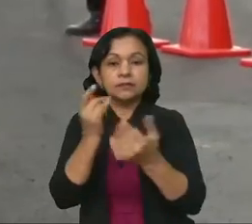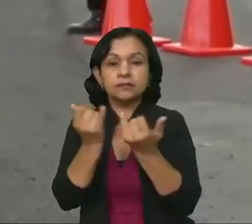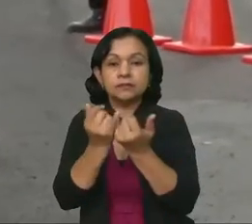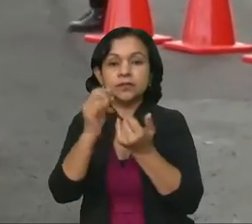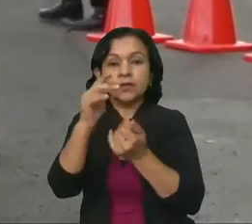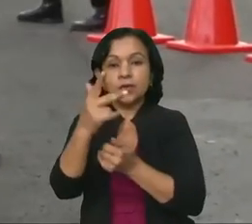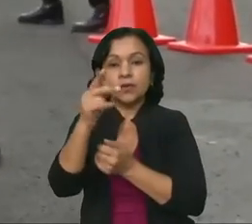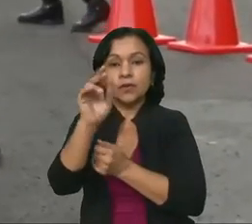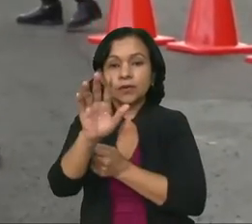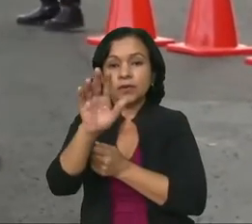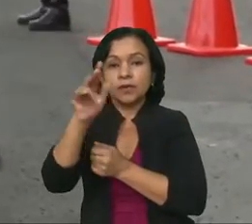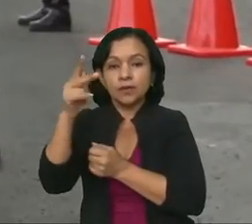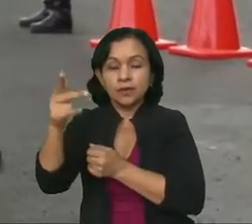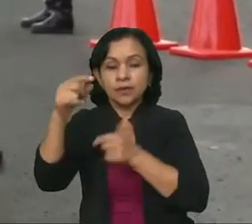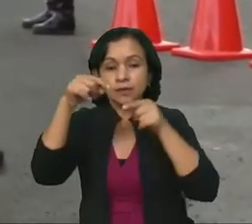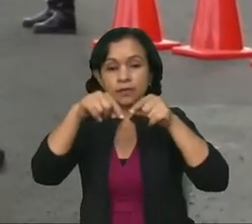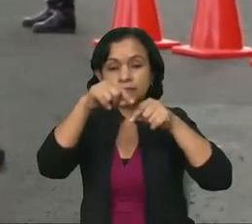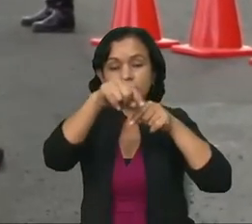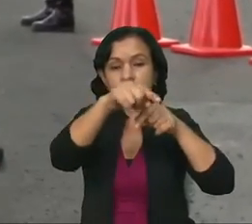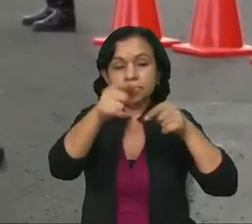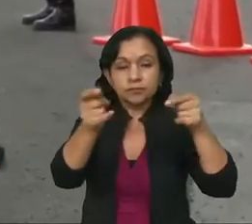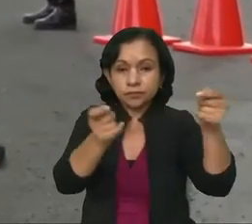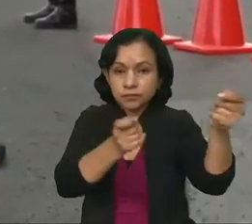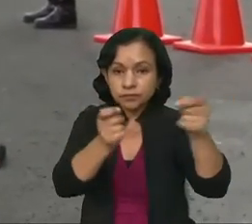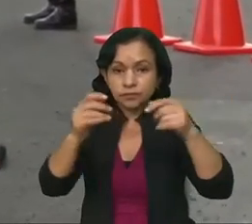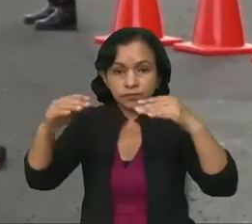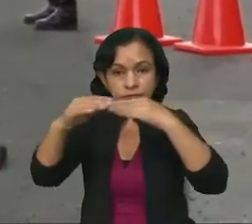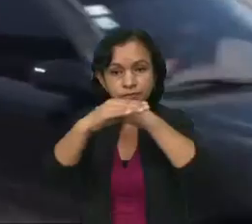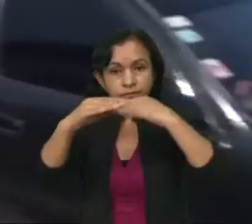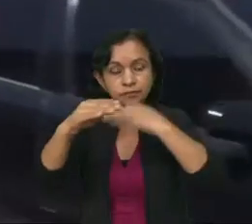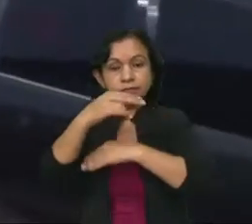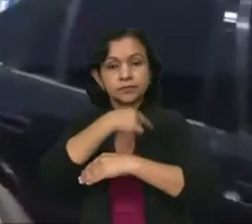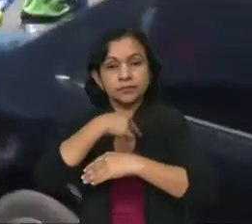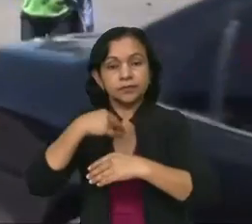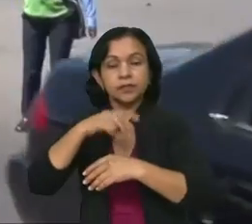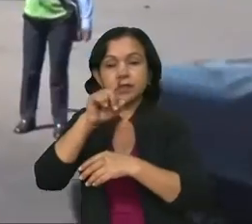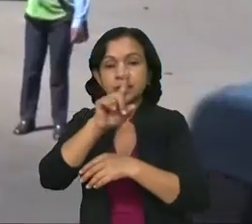en 858 puntos de regulación del tráfico y atendió